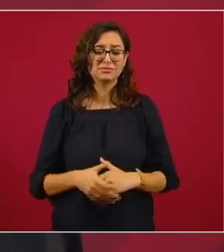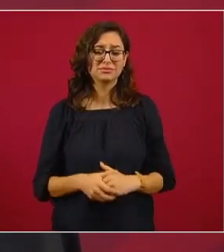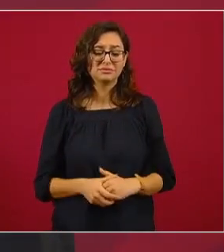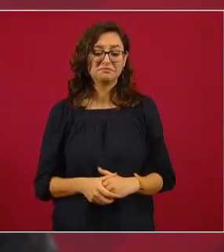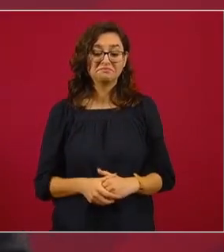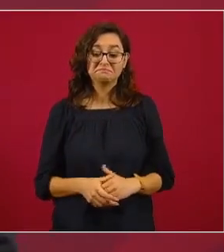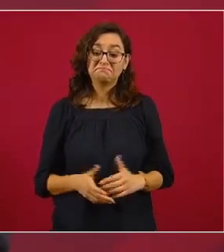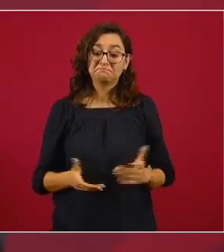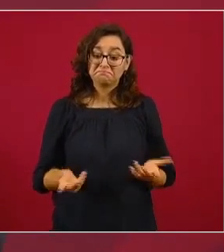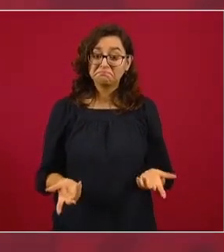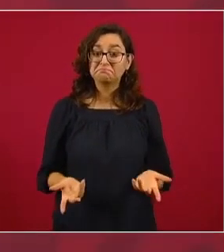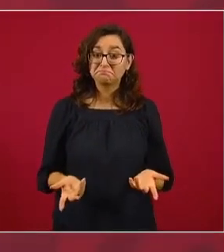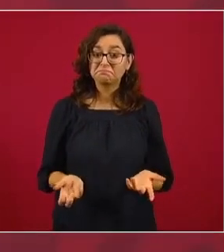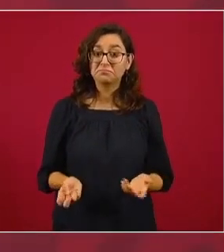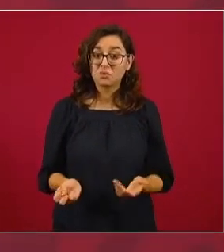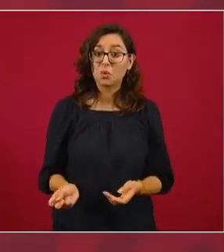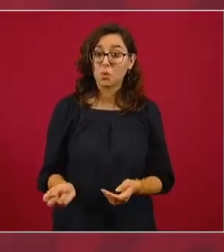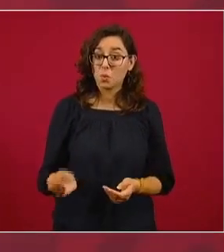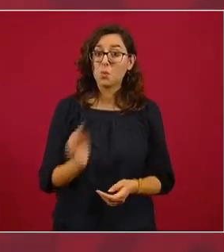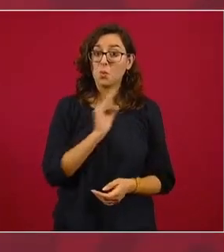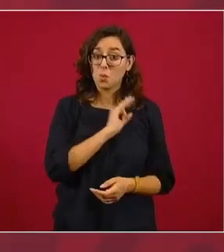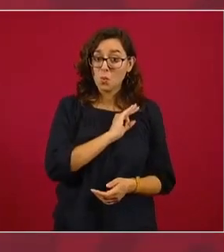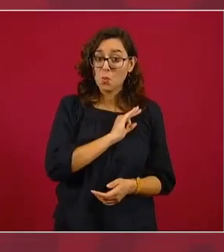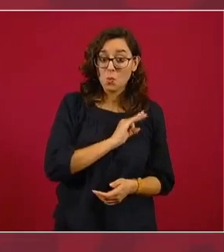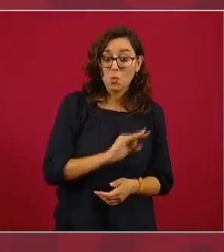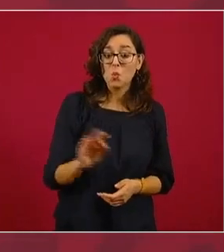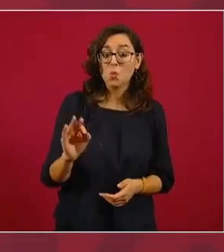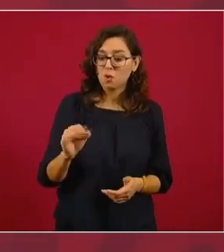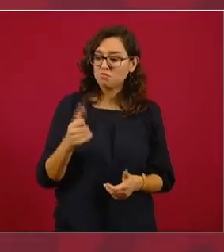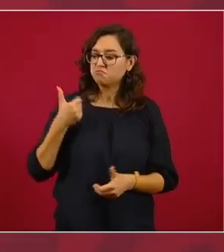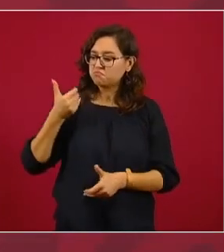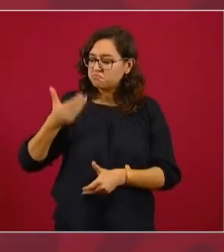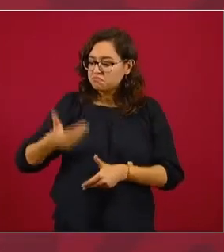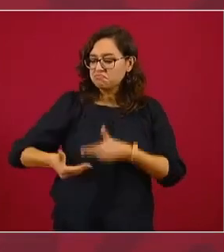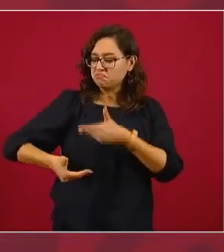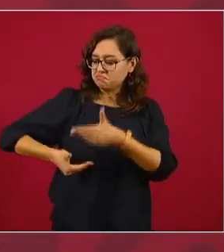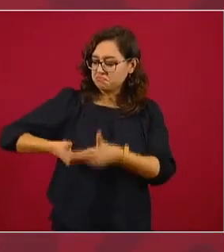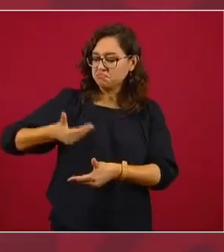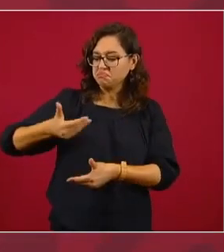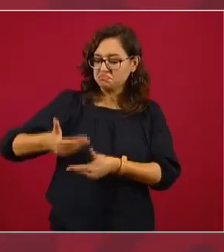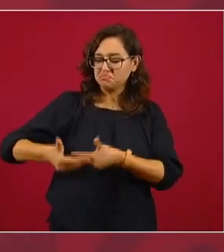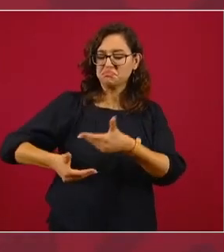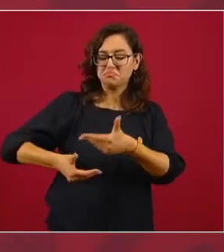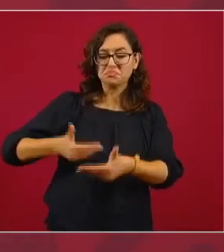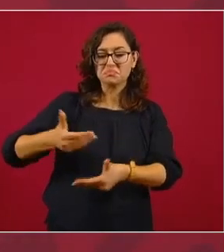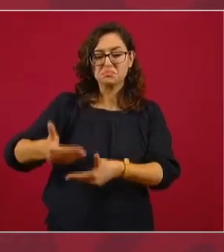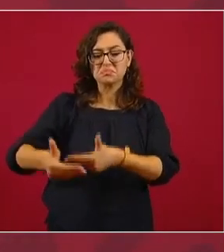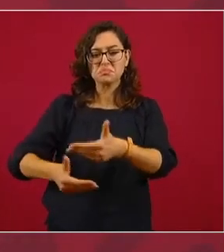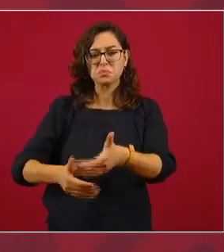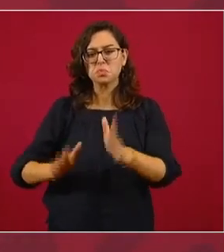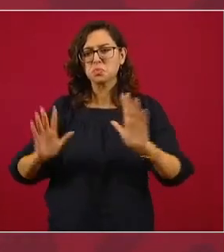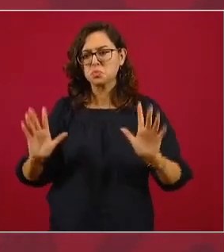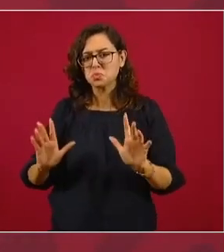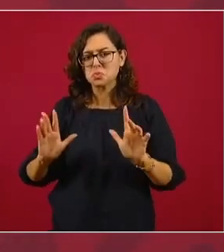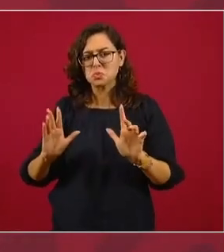Entonces, sí podemos seguir como vamos. Y hay que